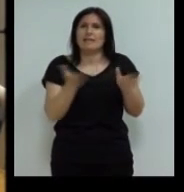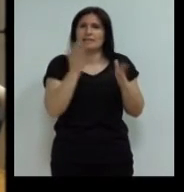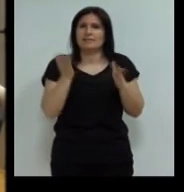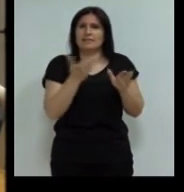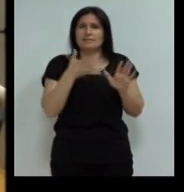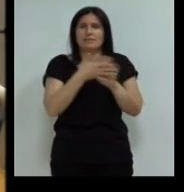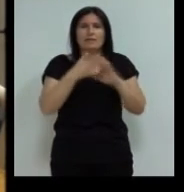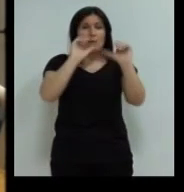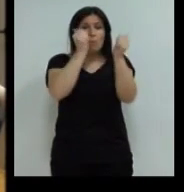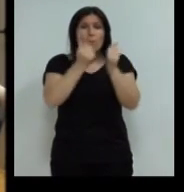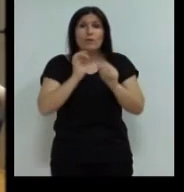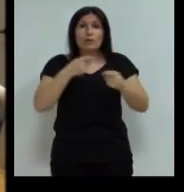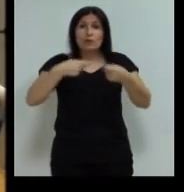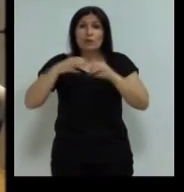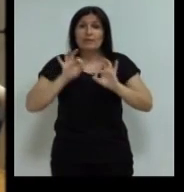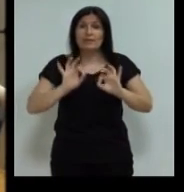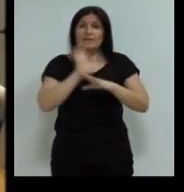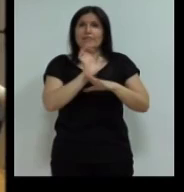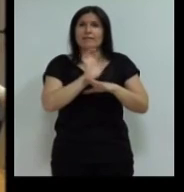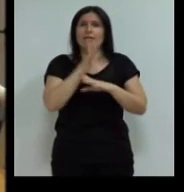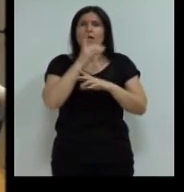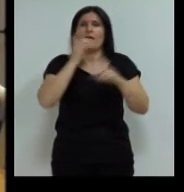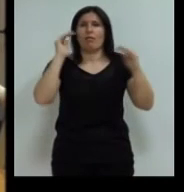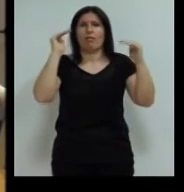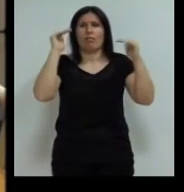de negocio del cine está colgando.